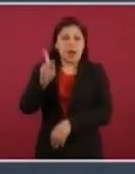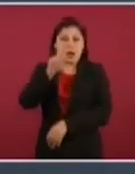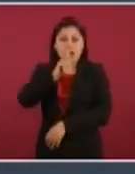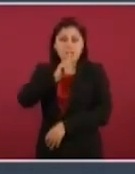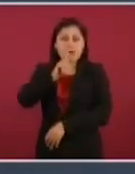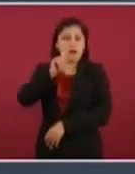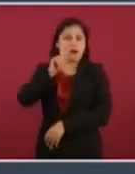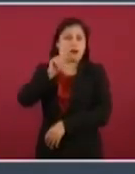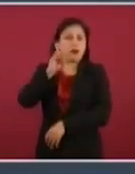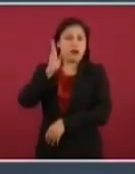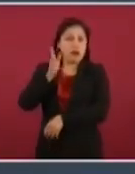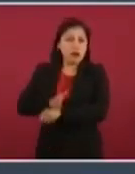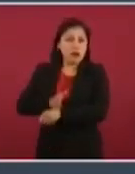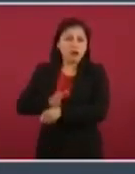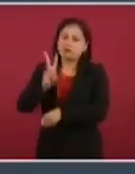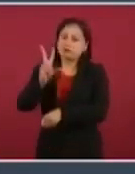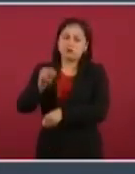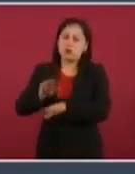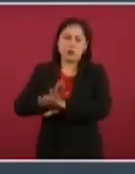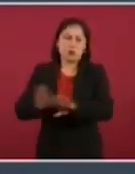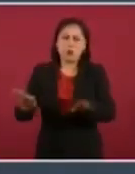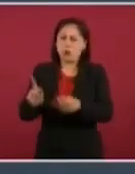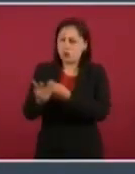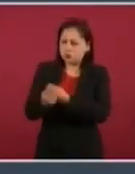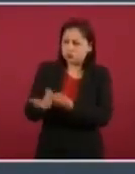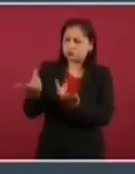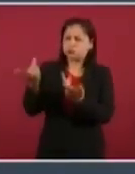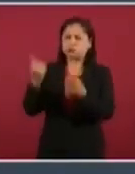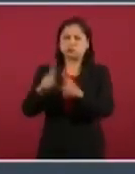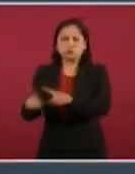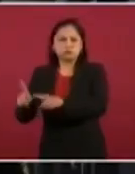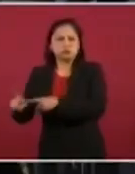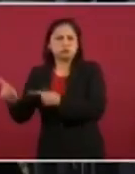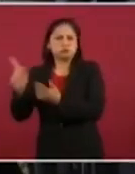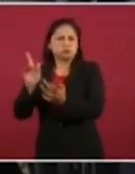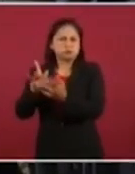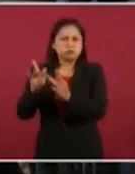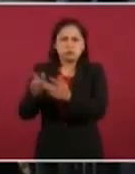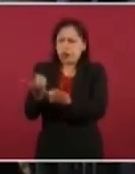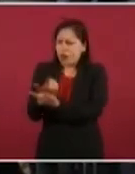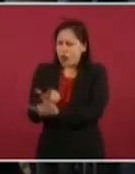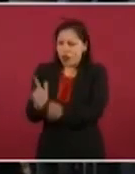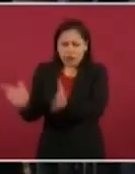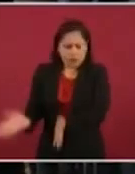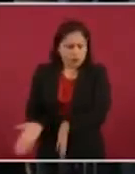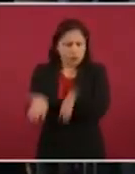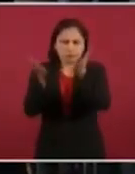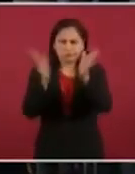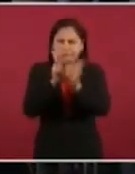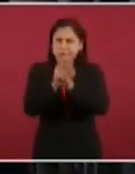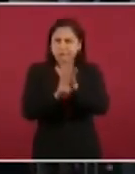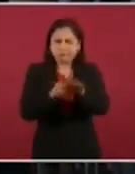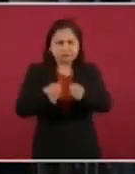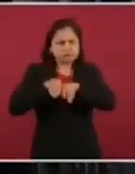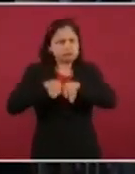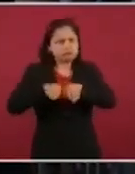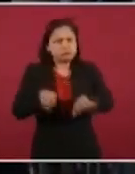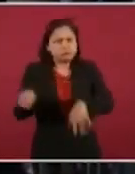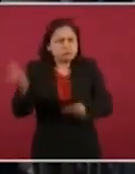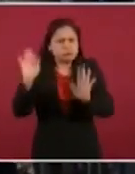los medios los productores de esas series de